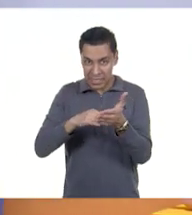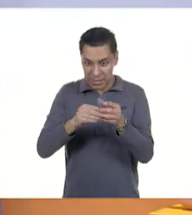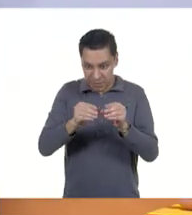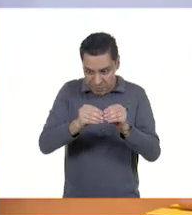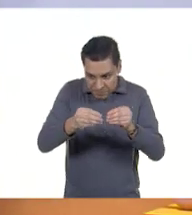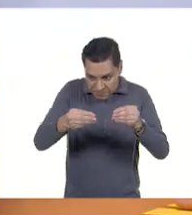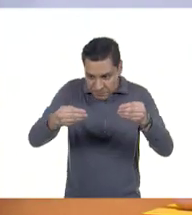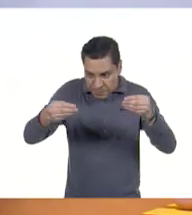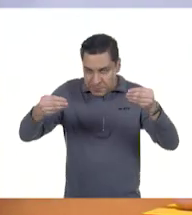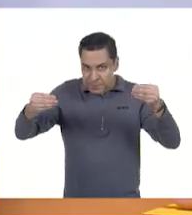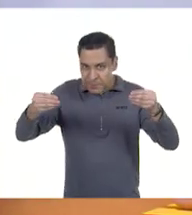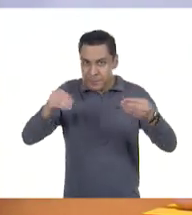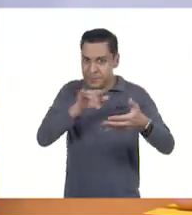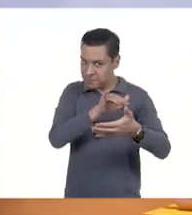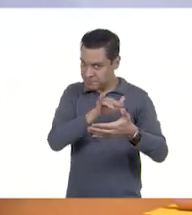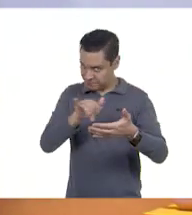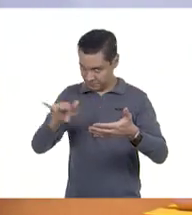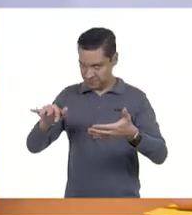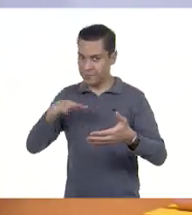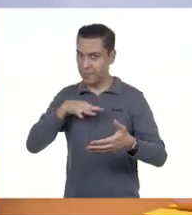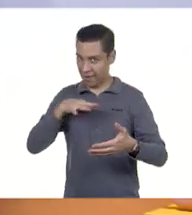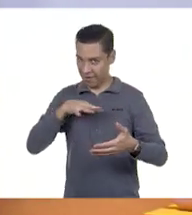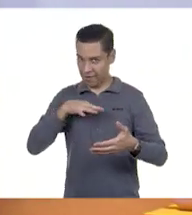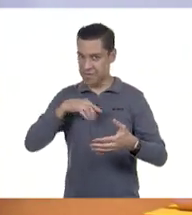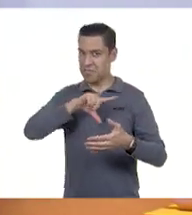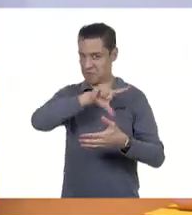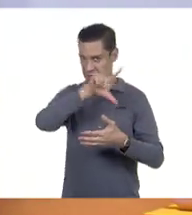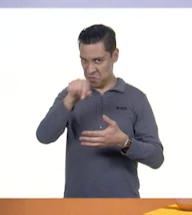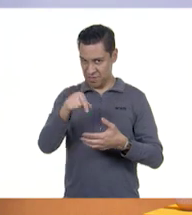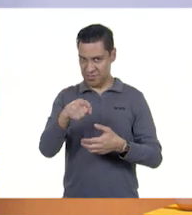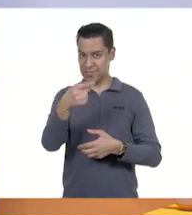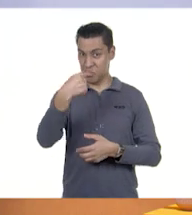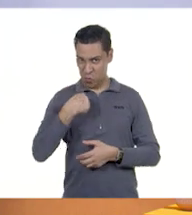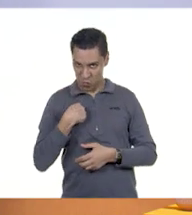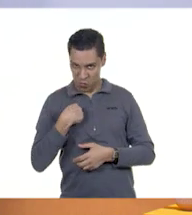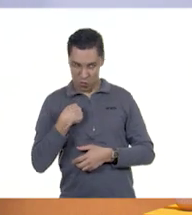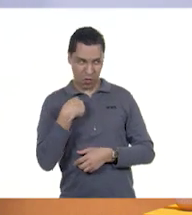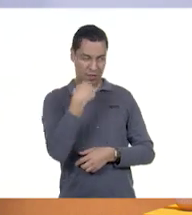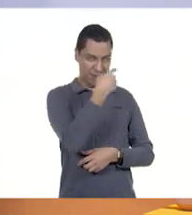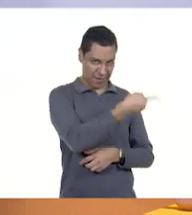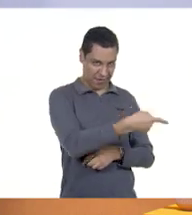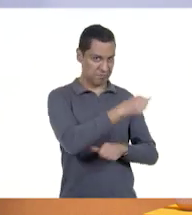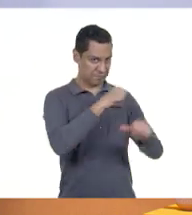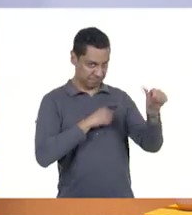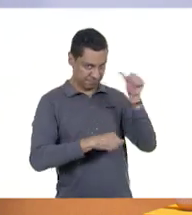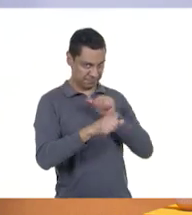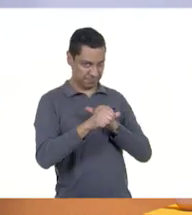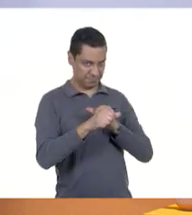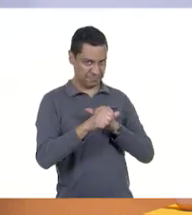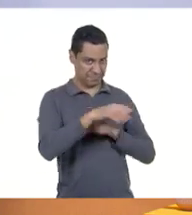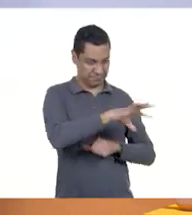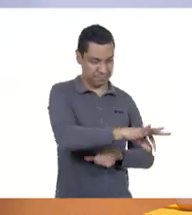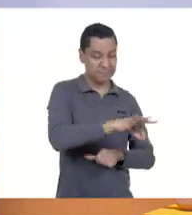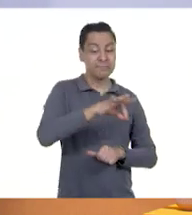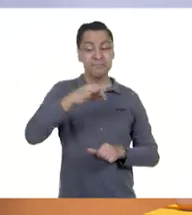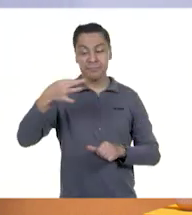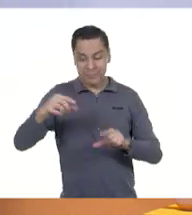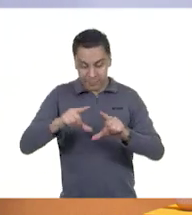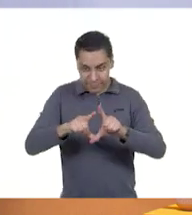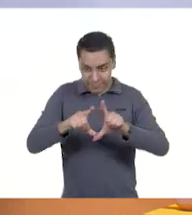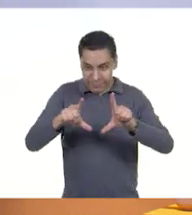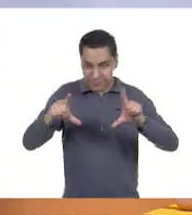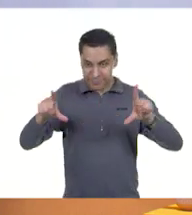No podemos verlas. Pero por turnos, Eric y yo vamos a sacar una de estas frases. La regla es la